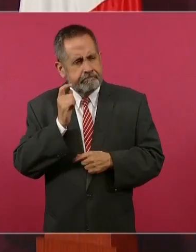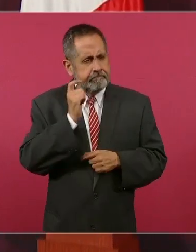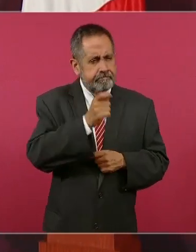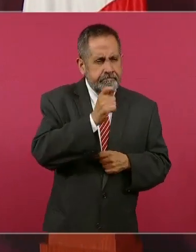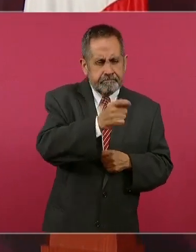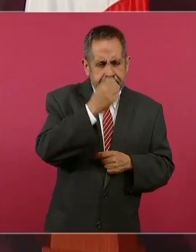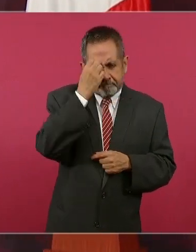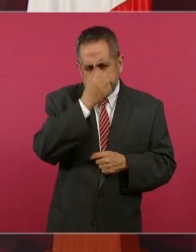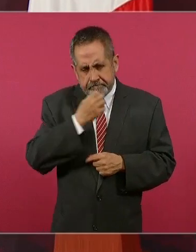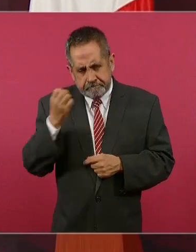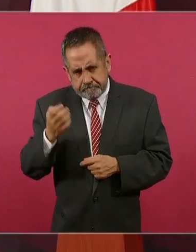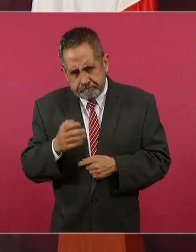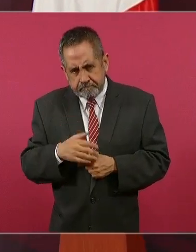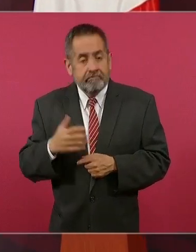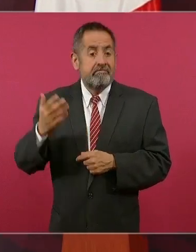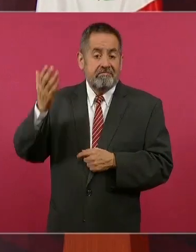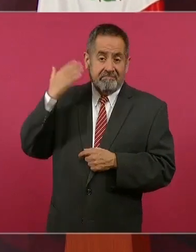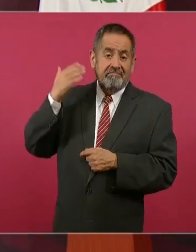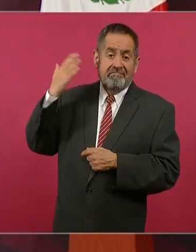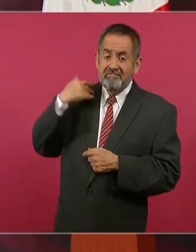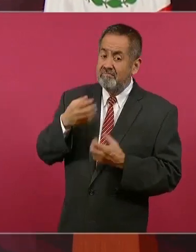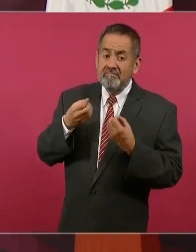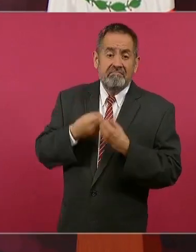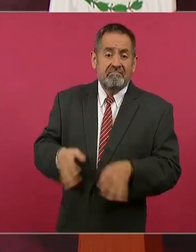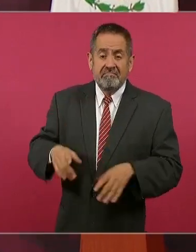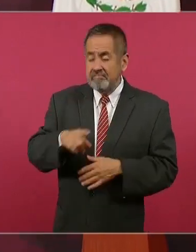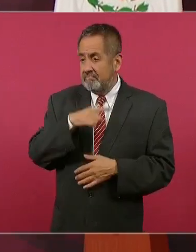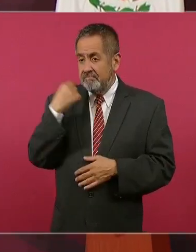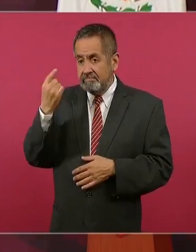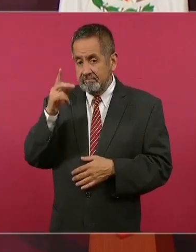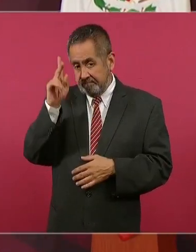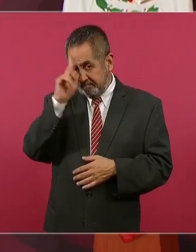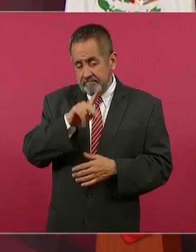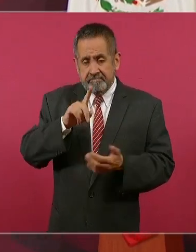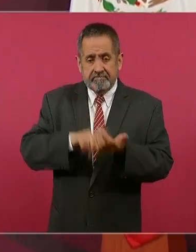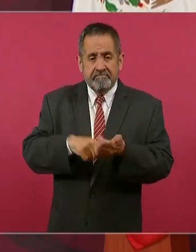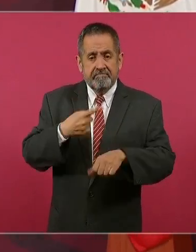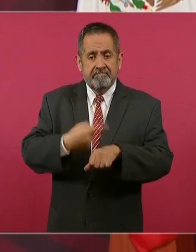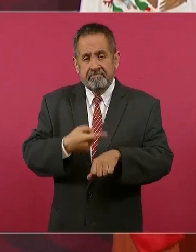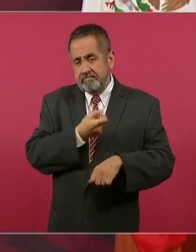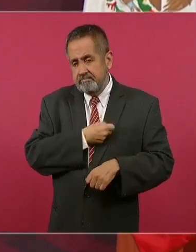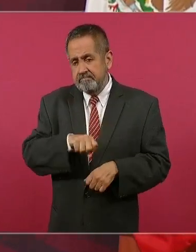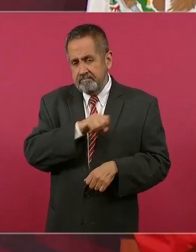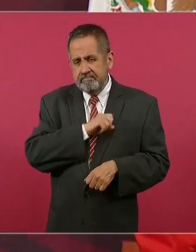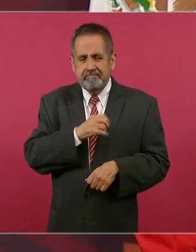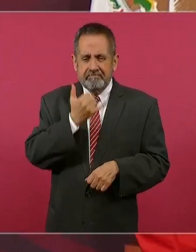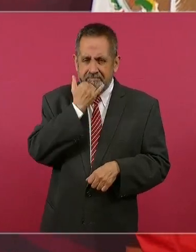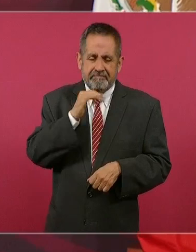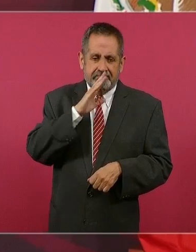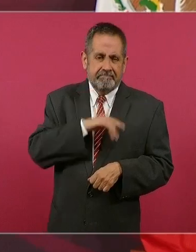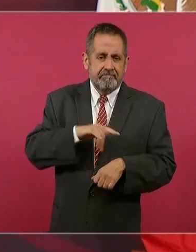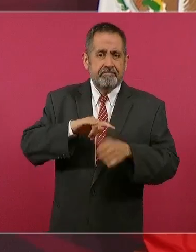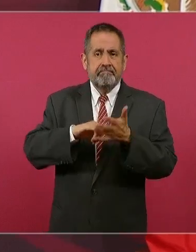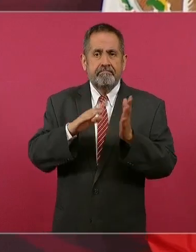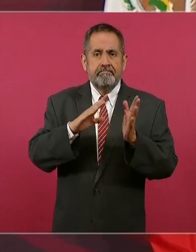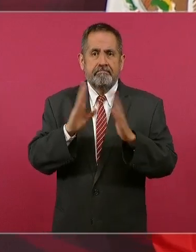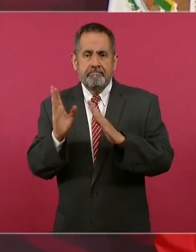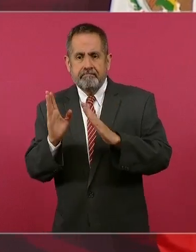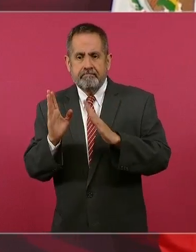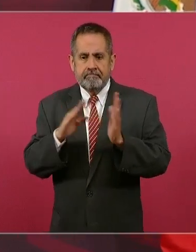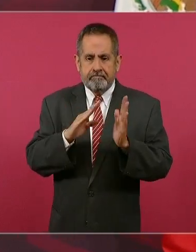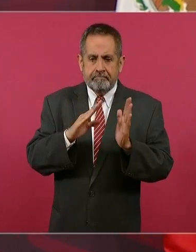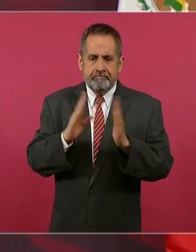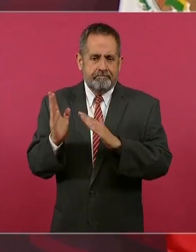que comprueban que afectaba la salud, lo del llamado cambio